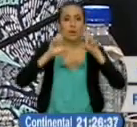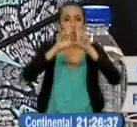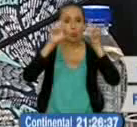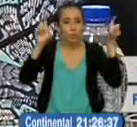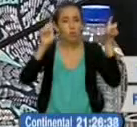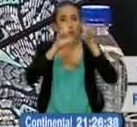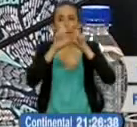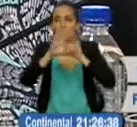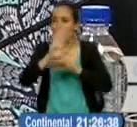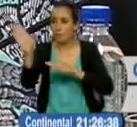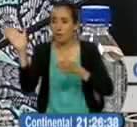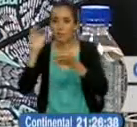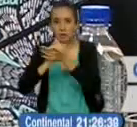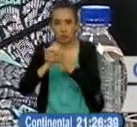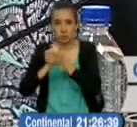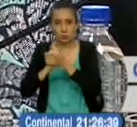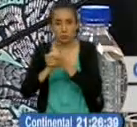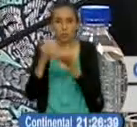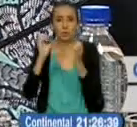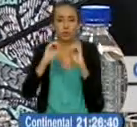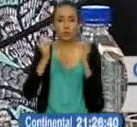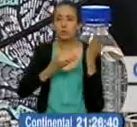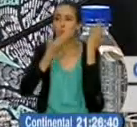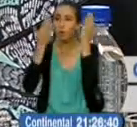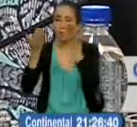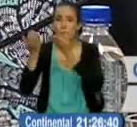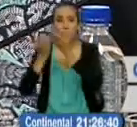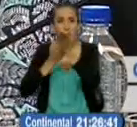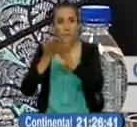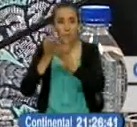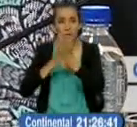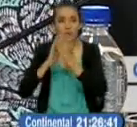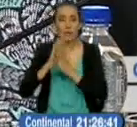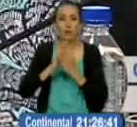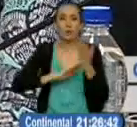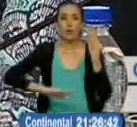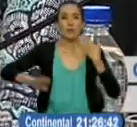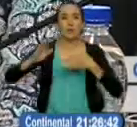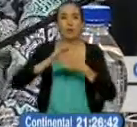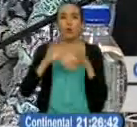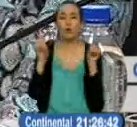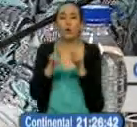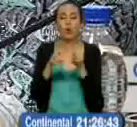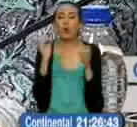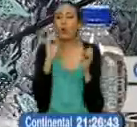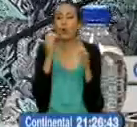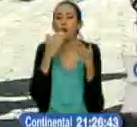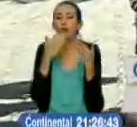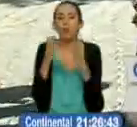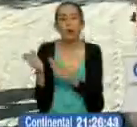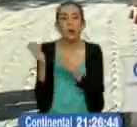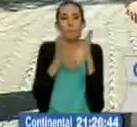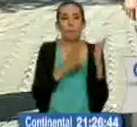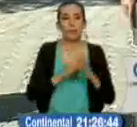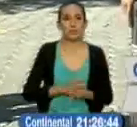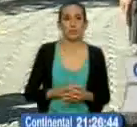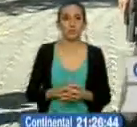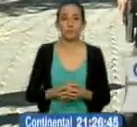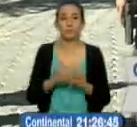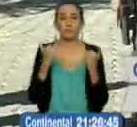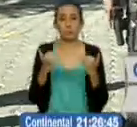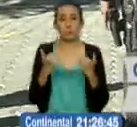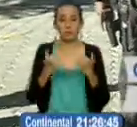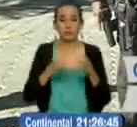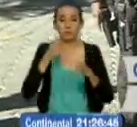que su esposo mantenía y que brindaba servicios a la par o si es un tema aparte. En este caso, la Unidad